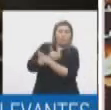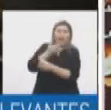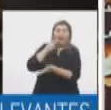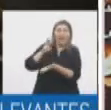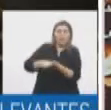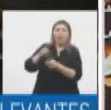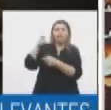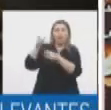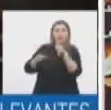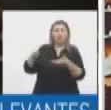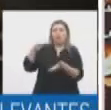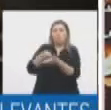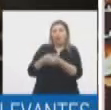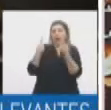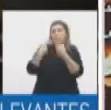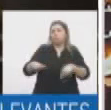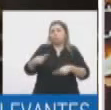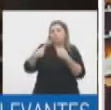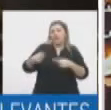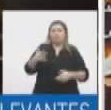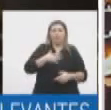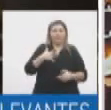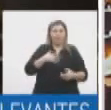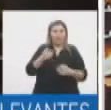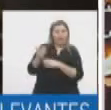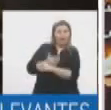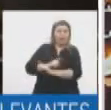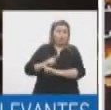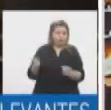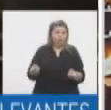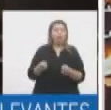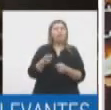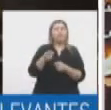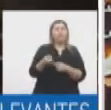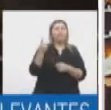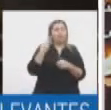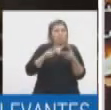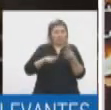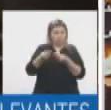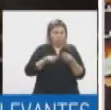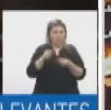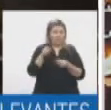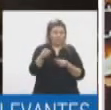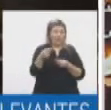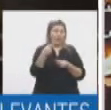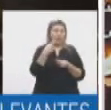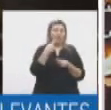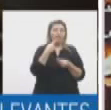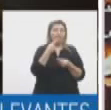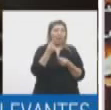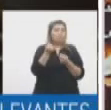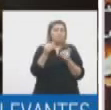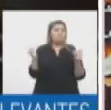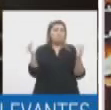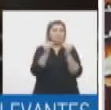a por ahí a utilizar algunas cartas que en la política tradicional no se ven no se perciben